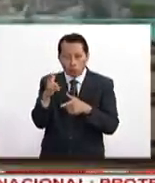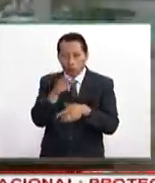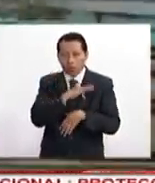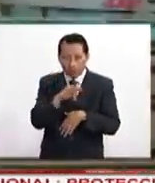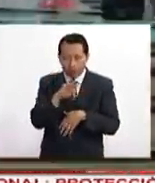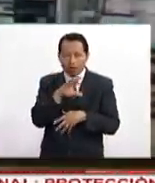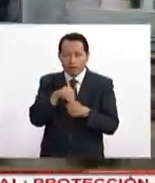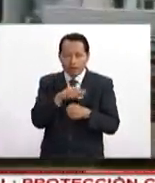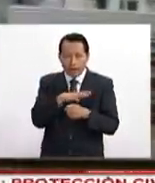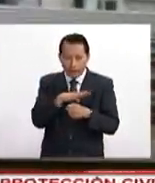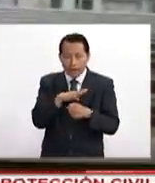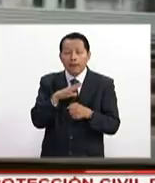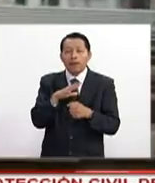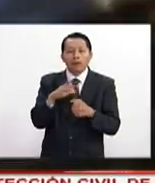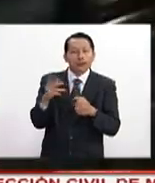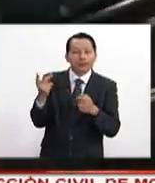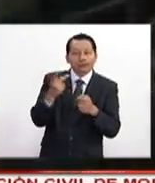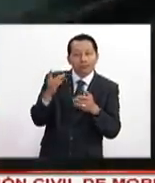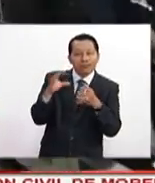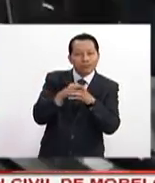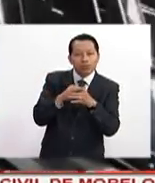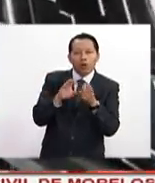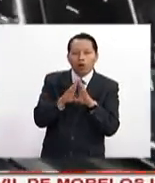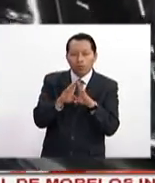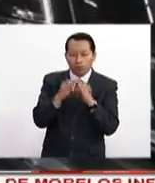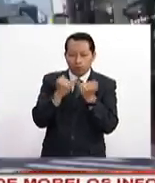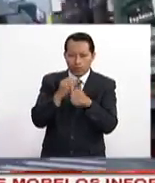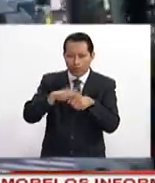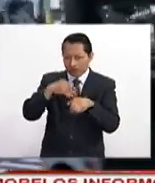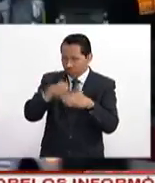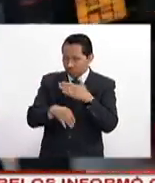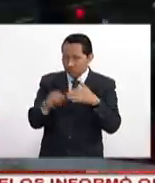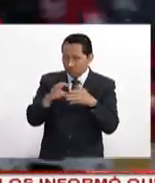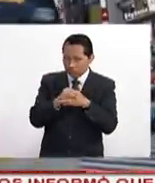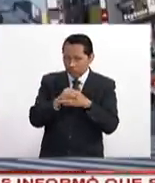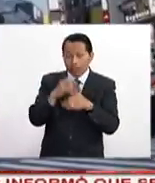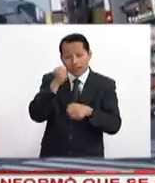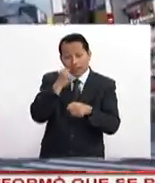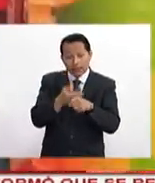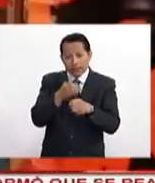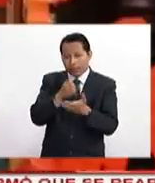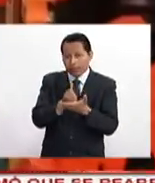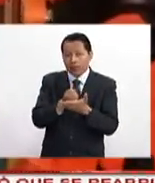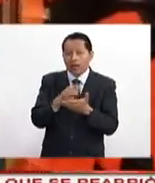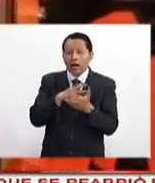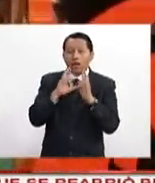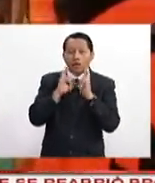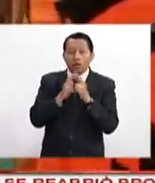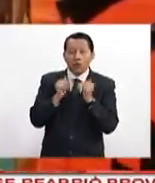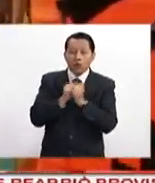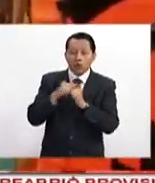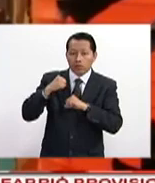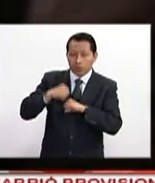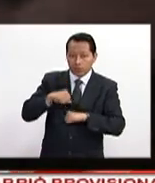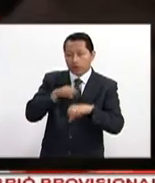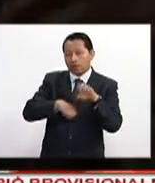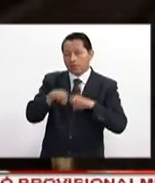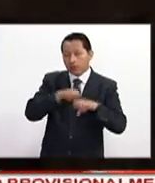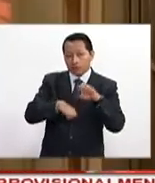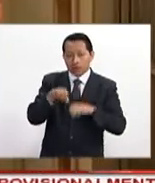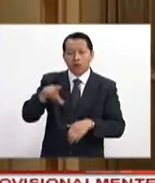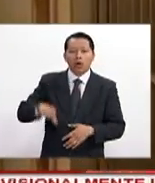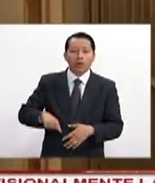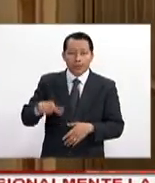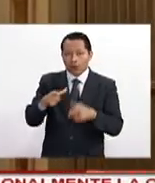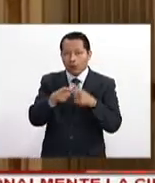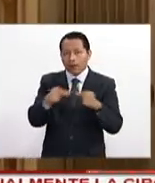evaluar la relación bilateral y analizar vías para profundizarla. El titular de la Secretaría de Economía se reunirá con autoridades y empresarios del